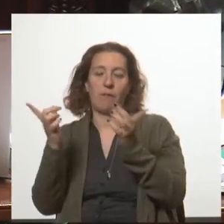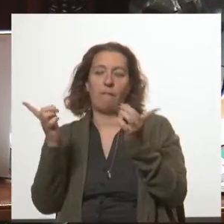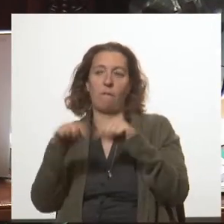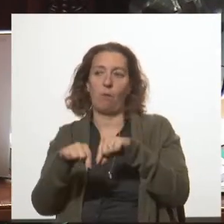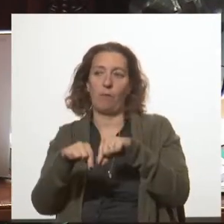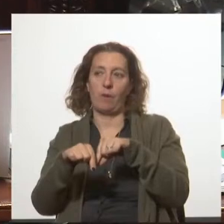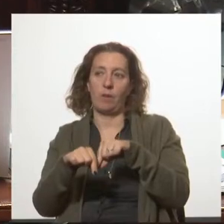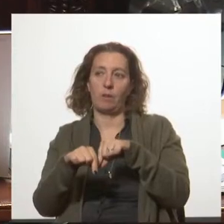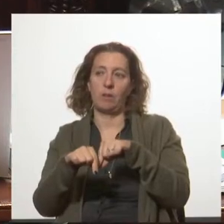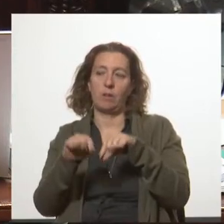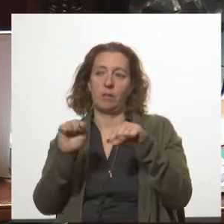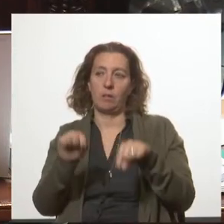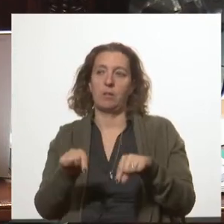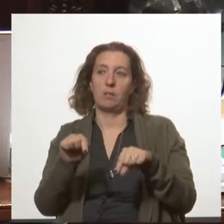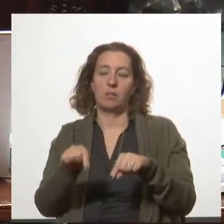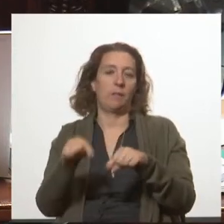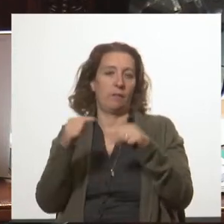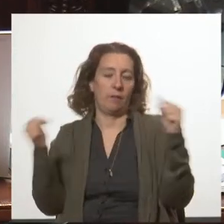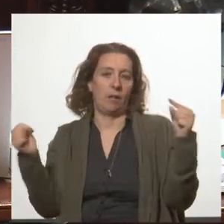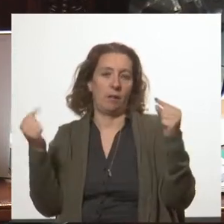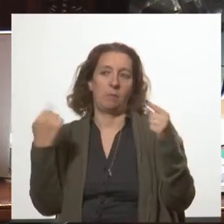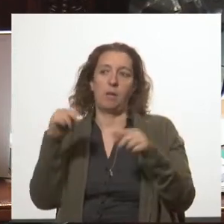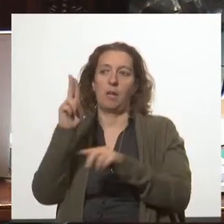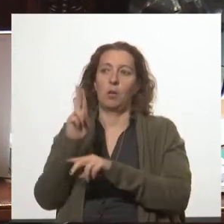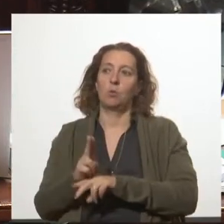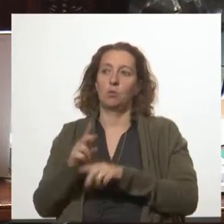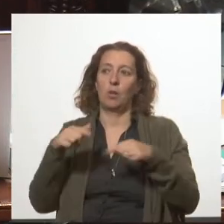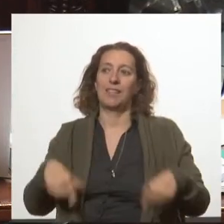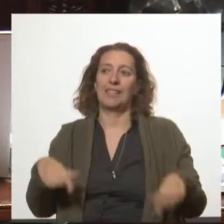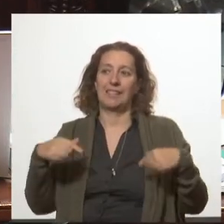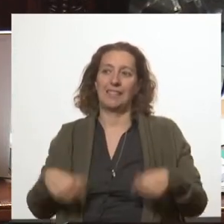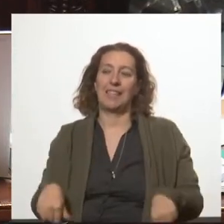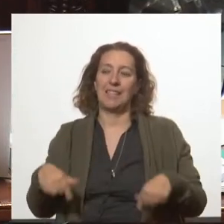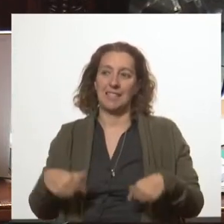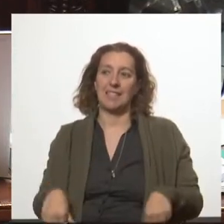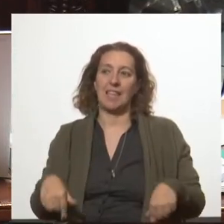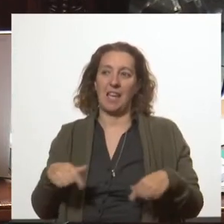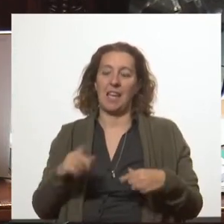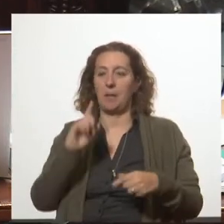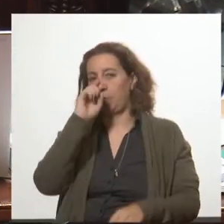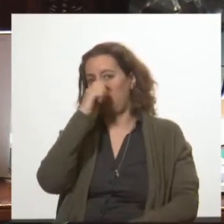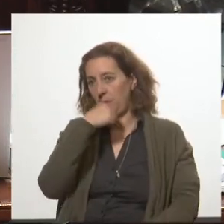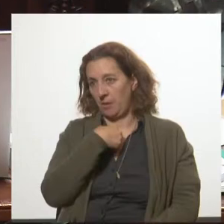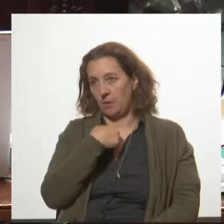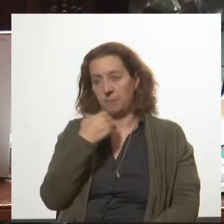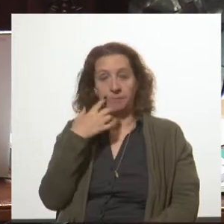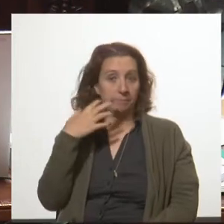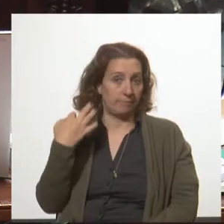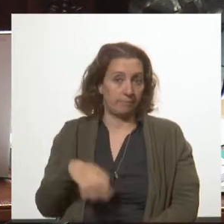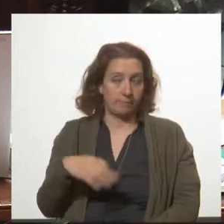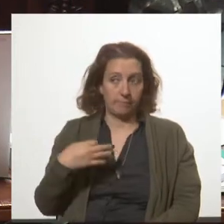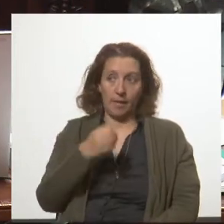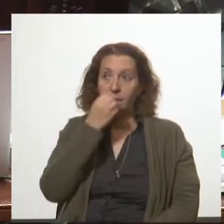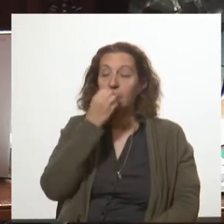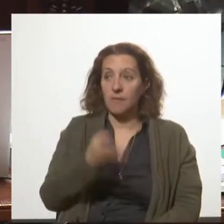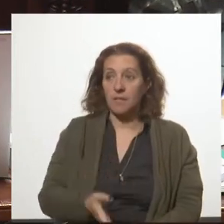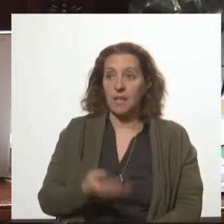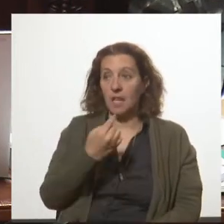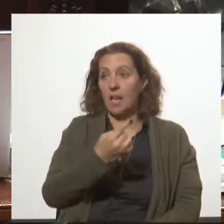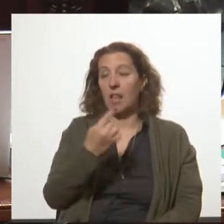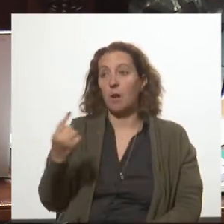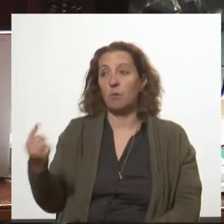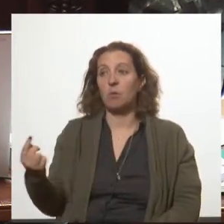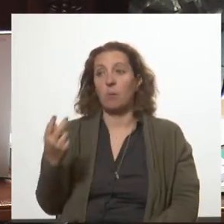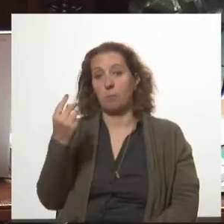de este bien para el uso de la intendencia municipal de montevideo que en definitiva es la beneficiaria de cada uno de los